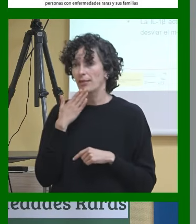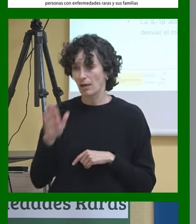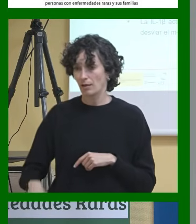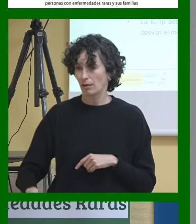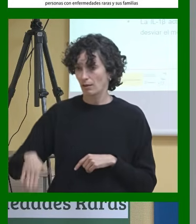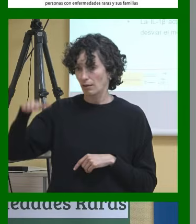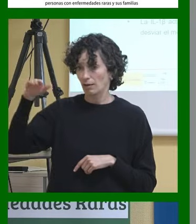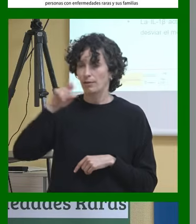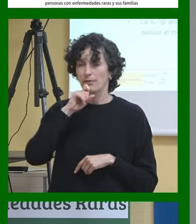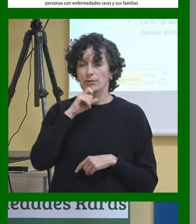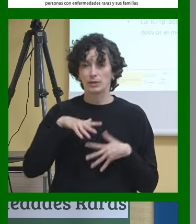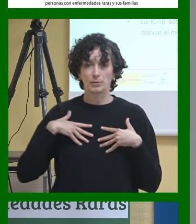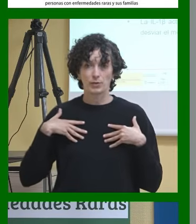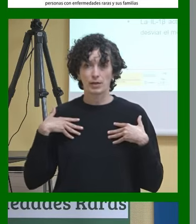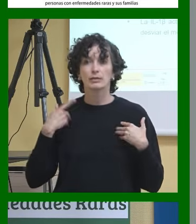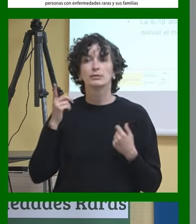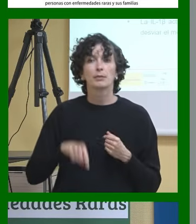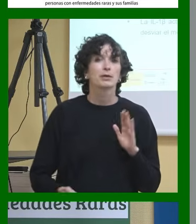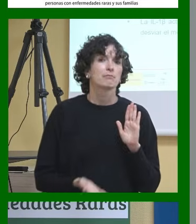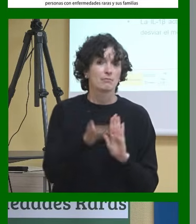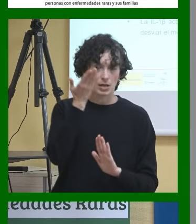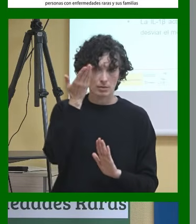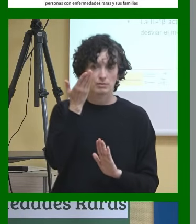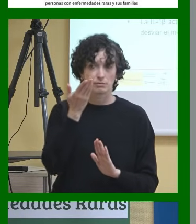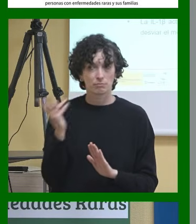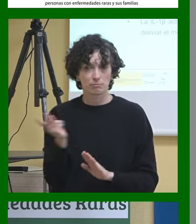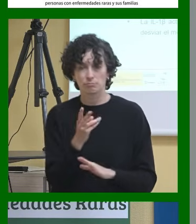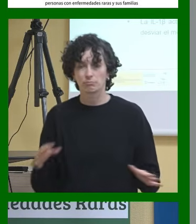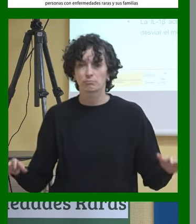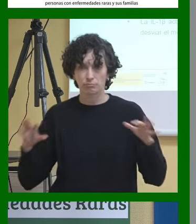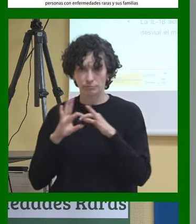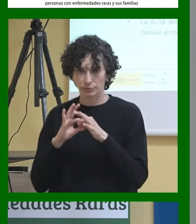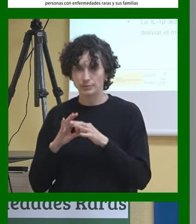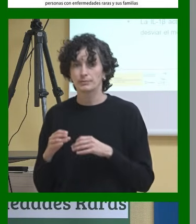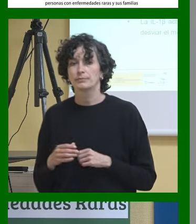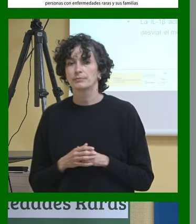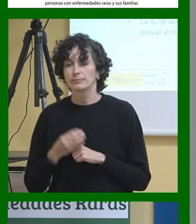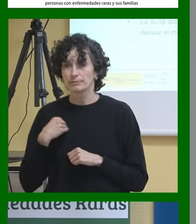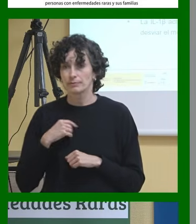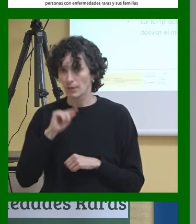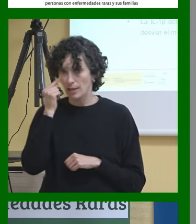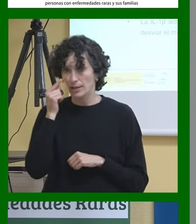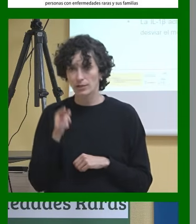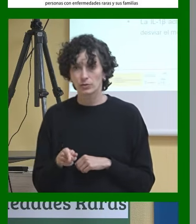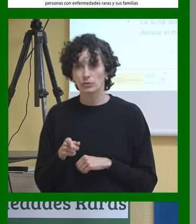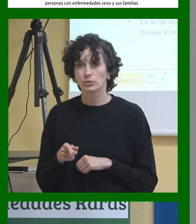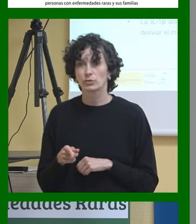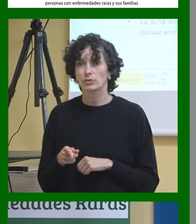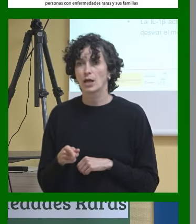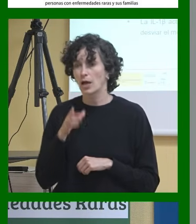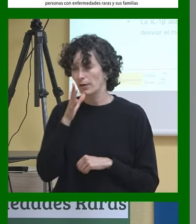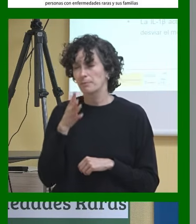las dificultades emocionales también aumentaban, iba correlacionando. Estos hallazgos están empezando